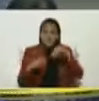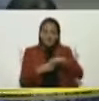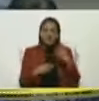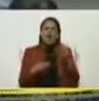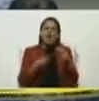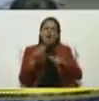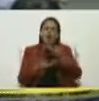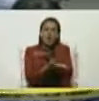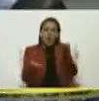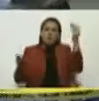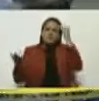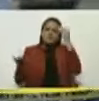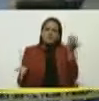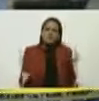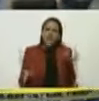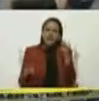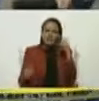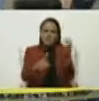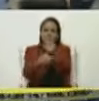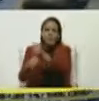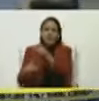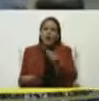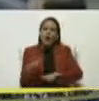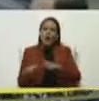¿Cómo ustedes sabían eso?